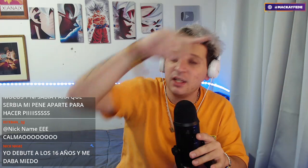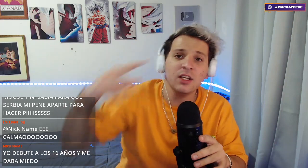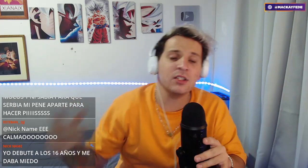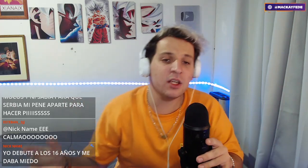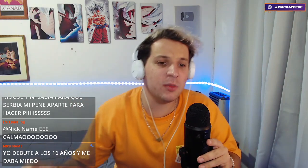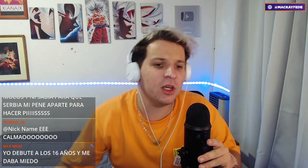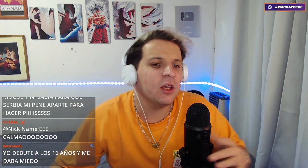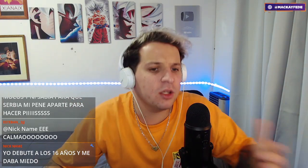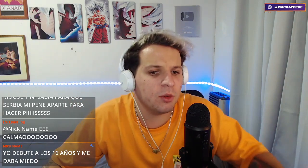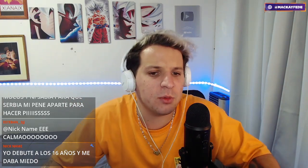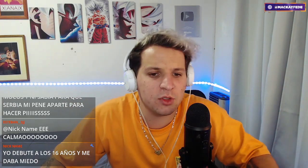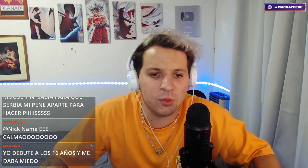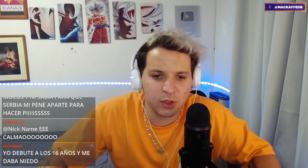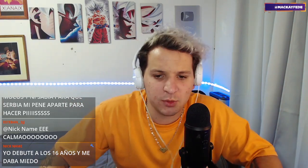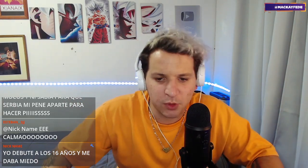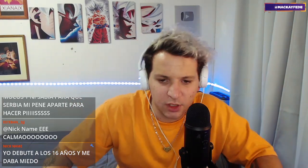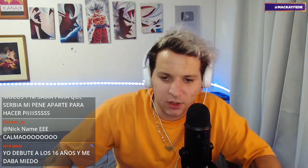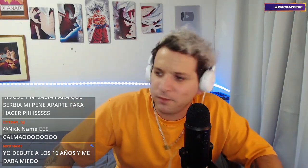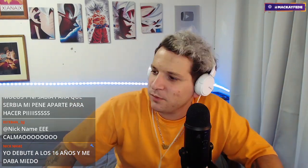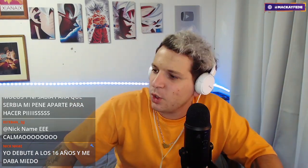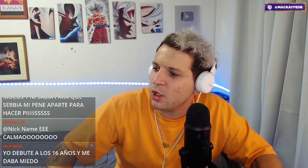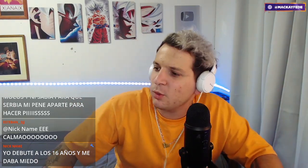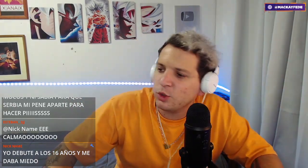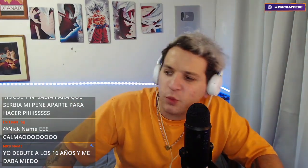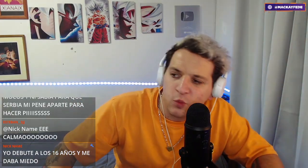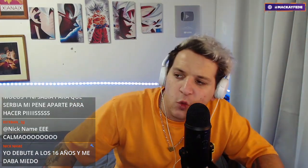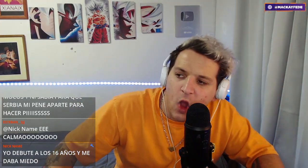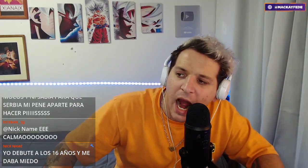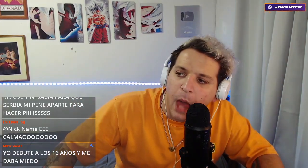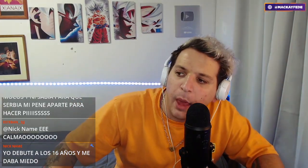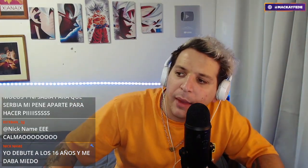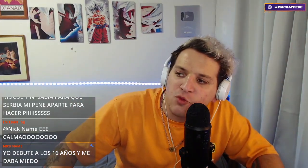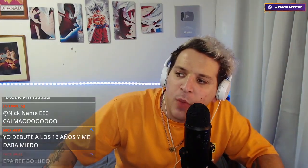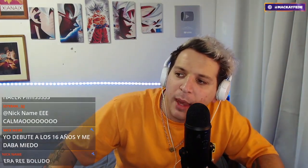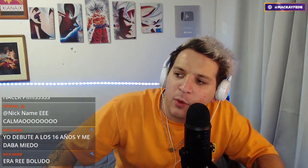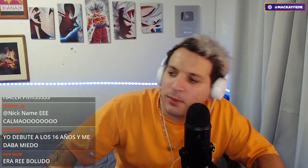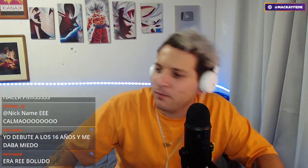MacayFede. Seguime y nos vemos en un próximo video. Los quiero mucho.